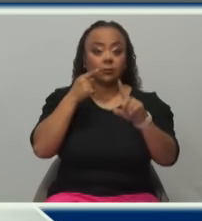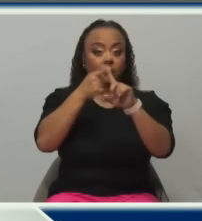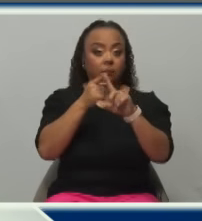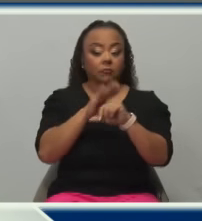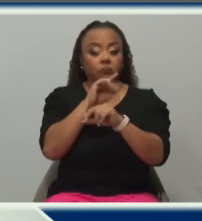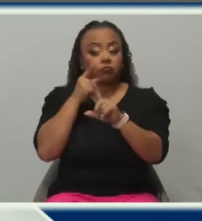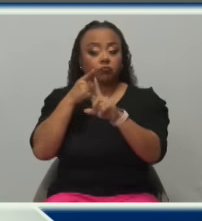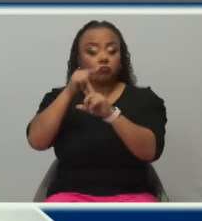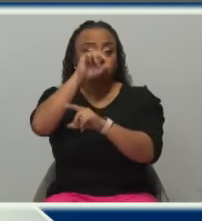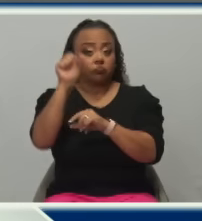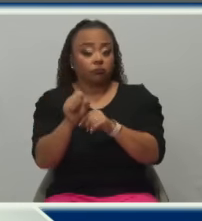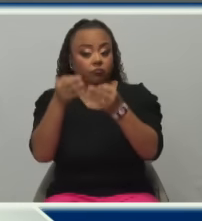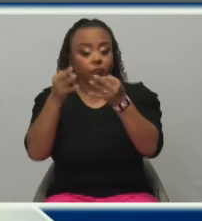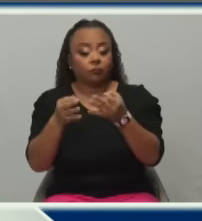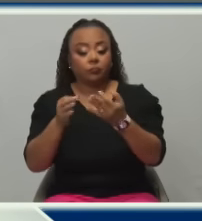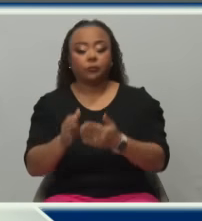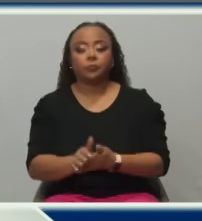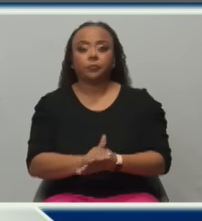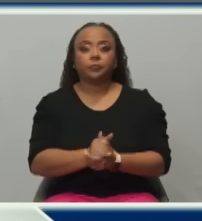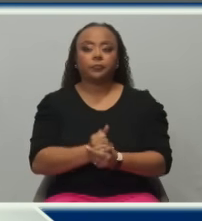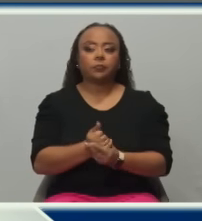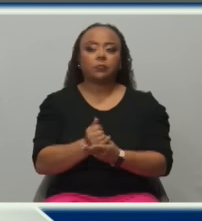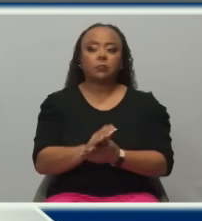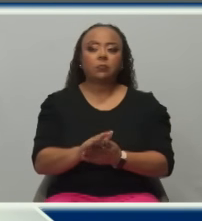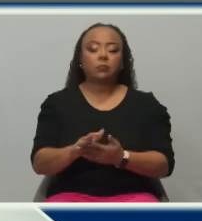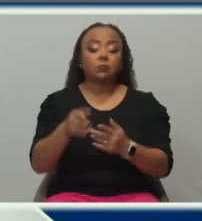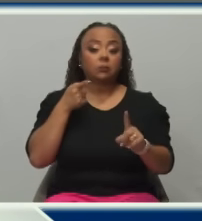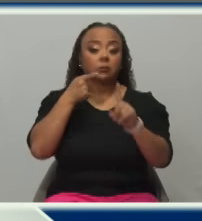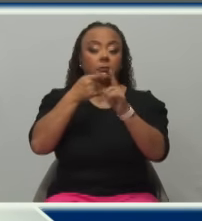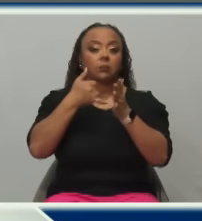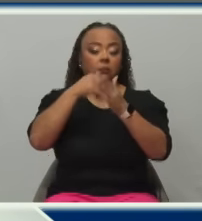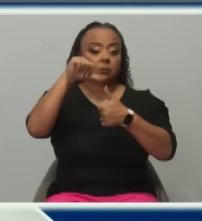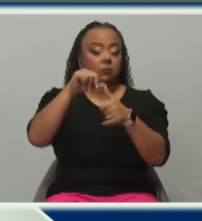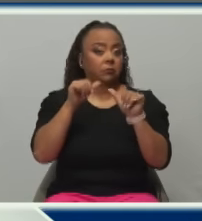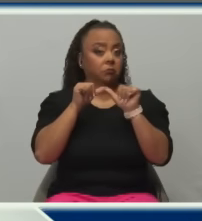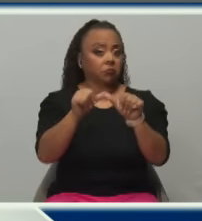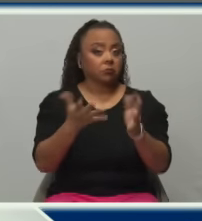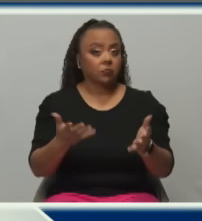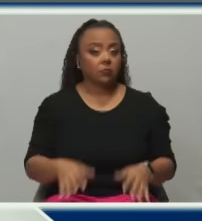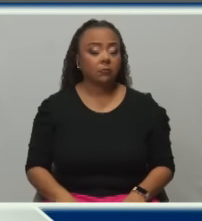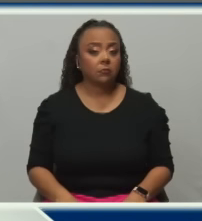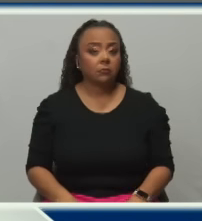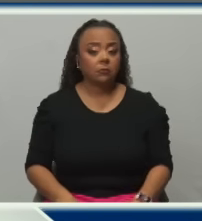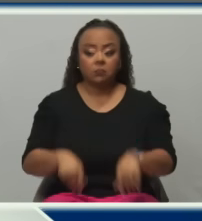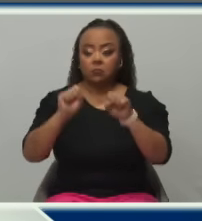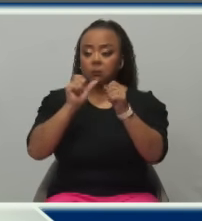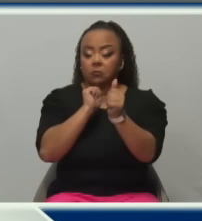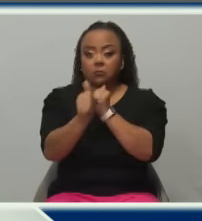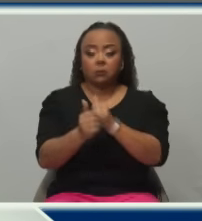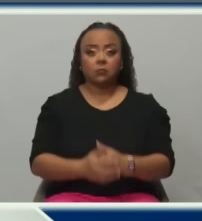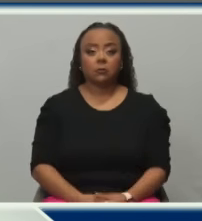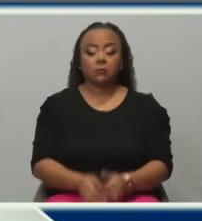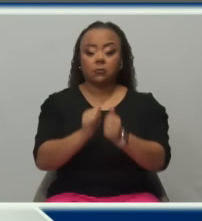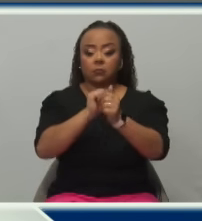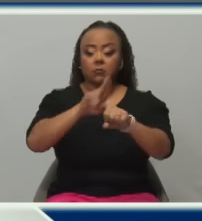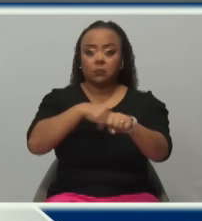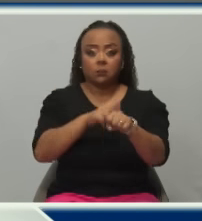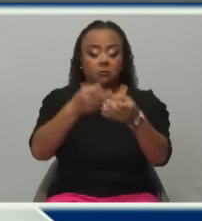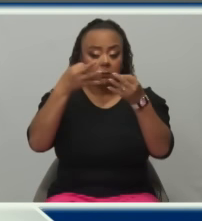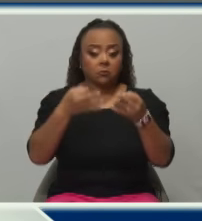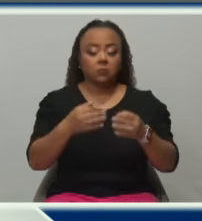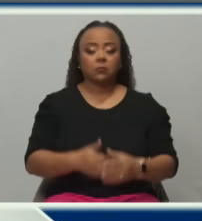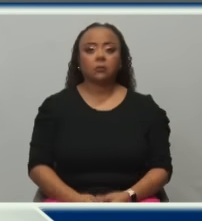los objetivos del sapriza están intactos el objetivo de copa centroamericana está intacto la posibilidad de clasificación torneo nacional está